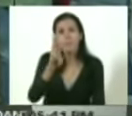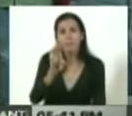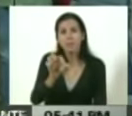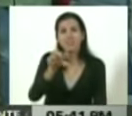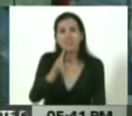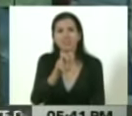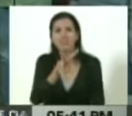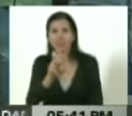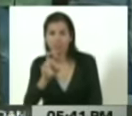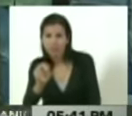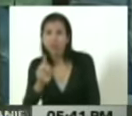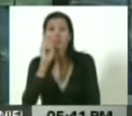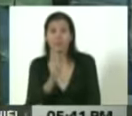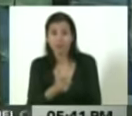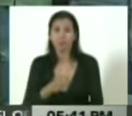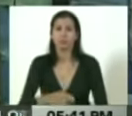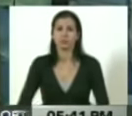Tenemos que